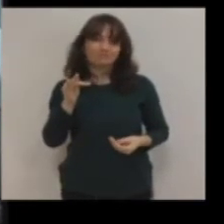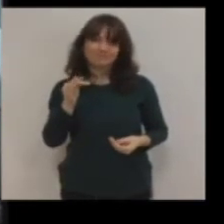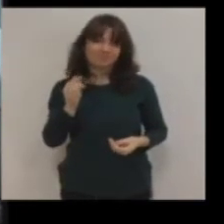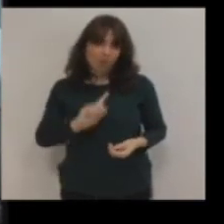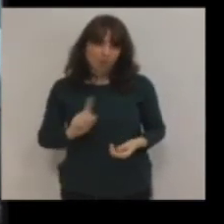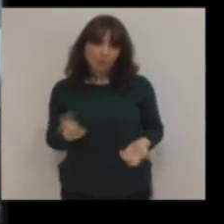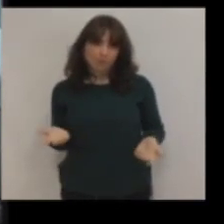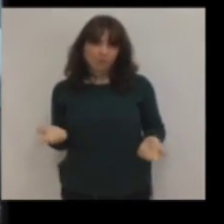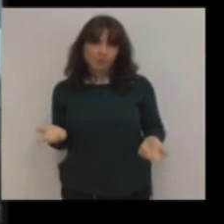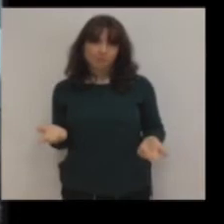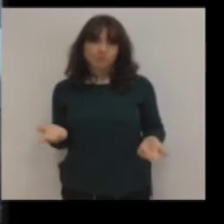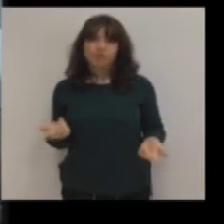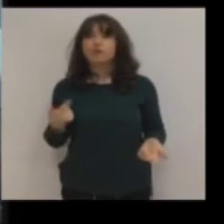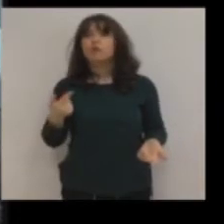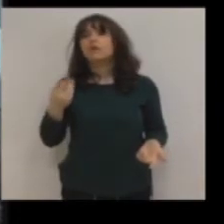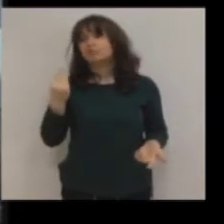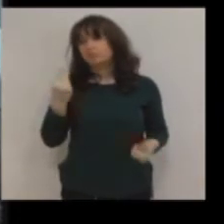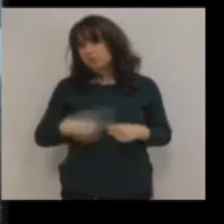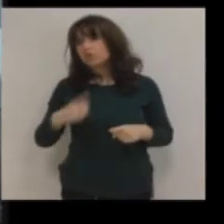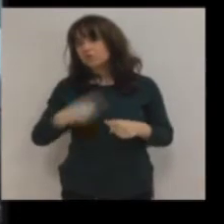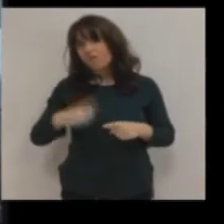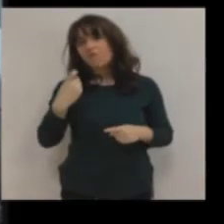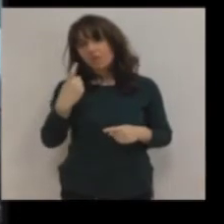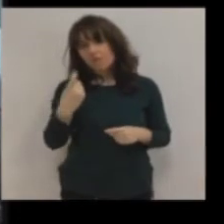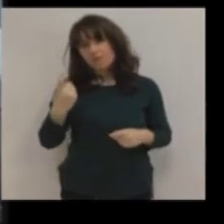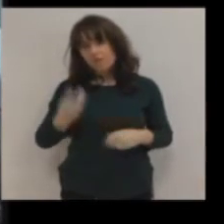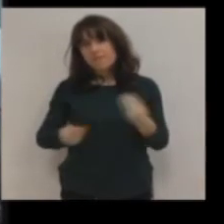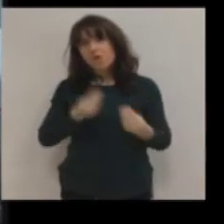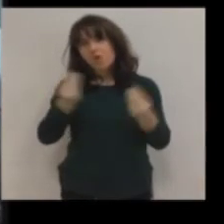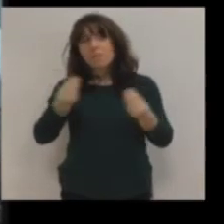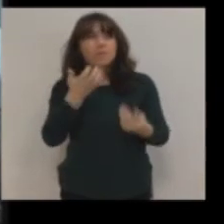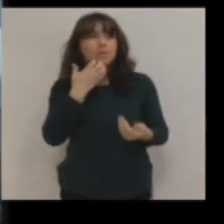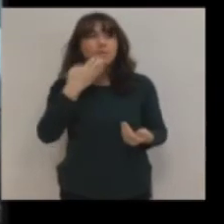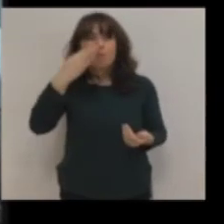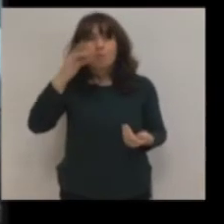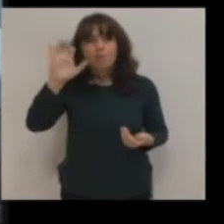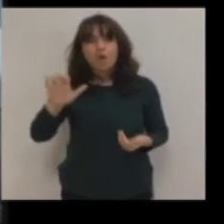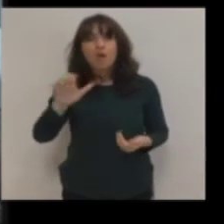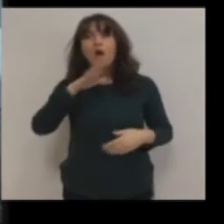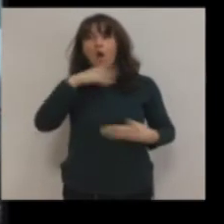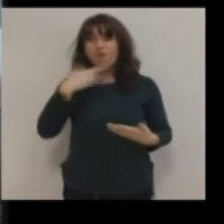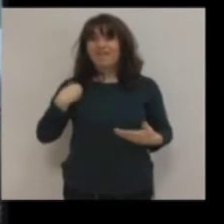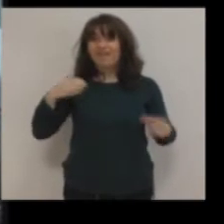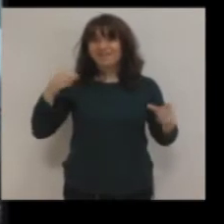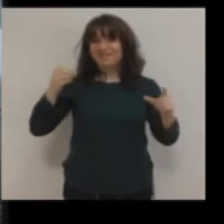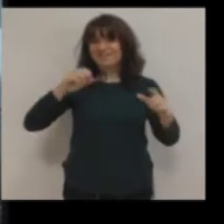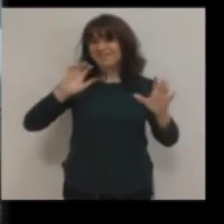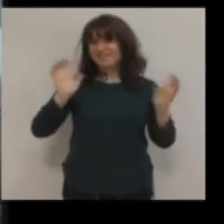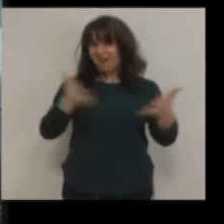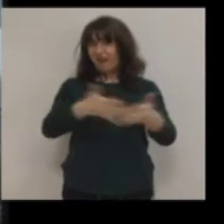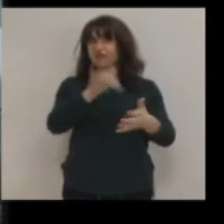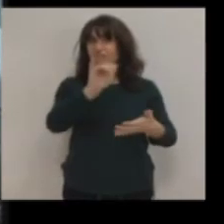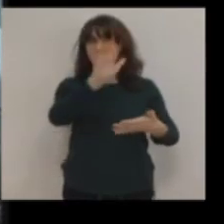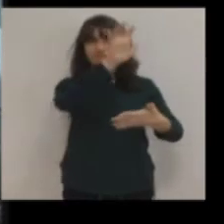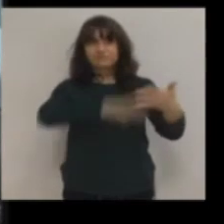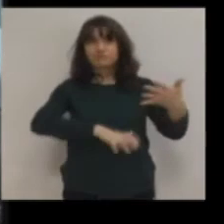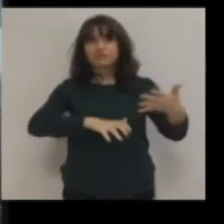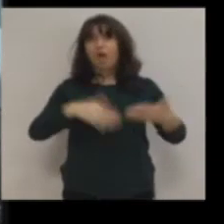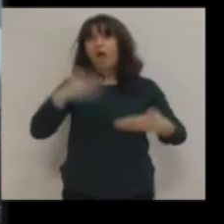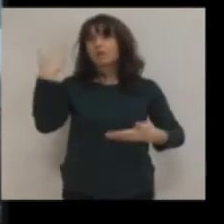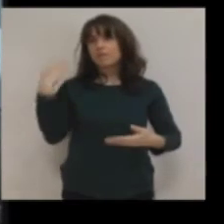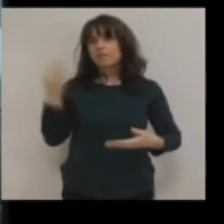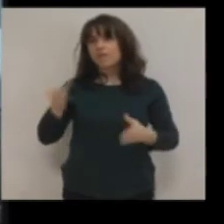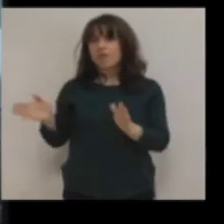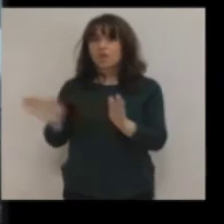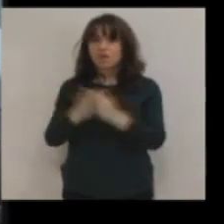no. Hay mucho que mejorar, pero por ejemplo el BOE ahora está disponible en Internet. Antes, como no te cogieras el tochaco